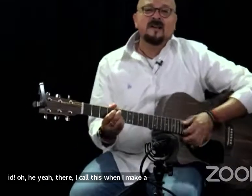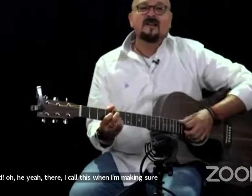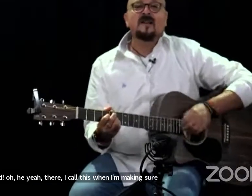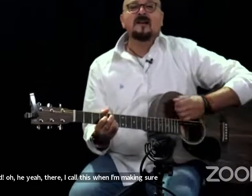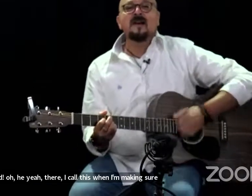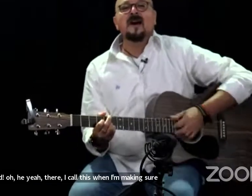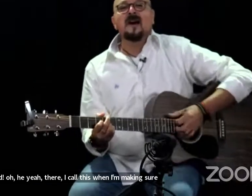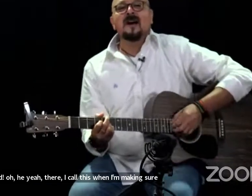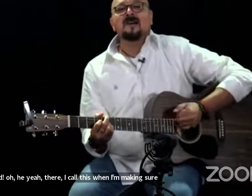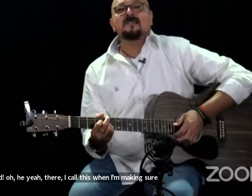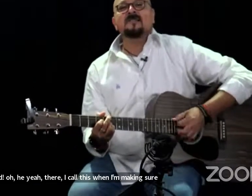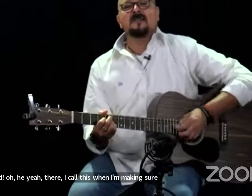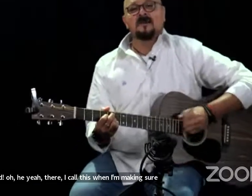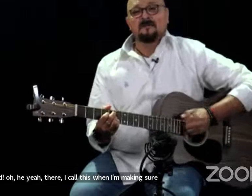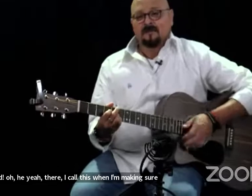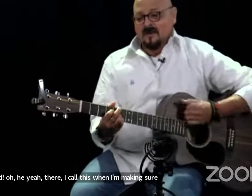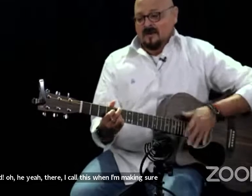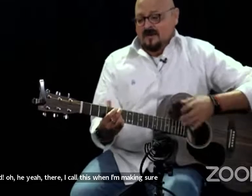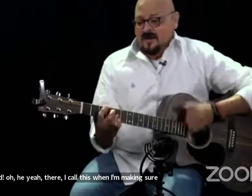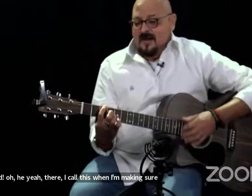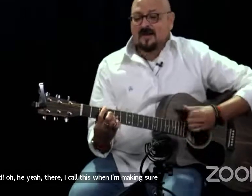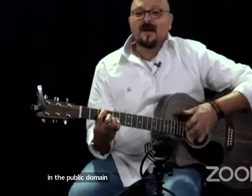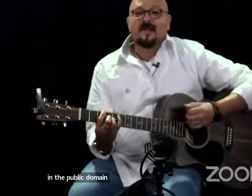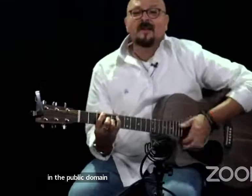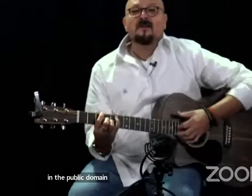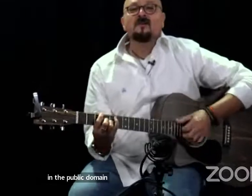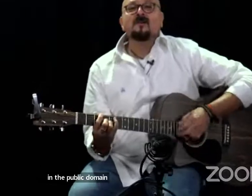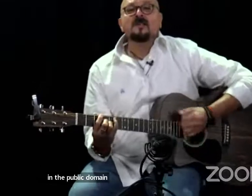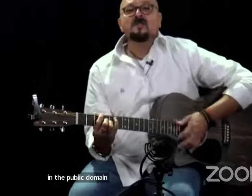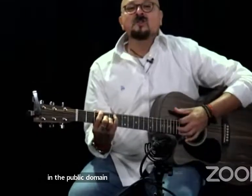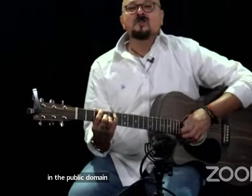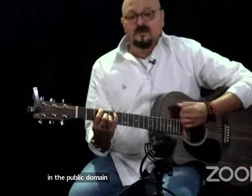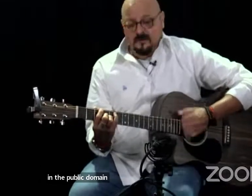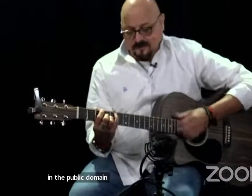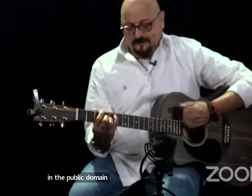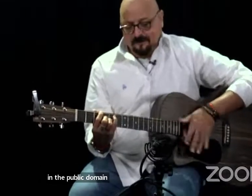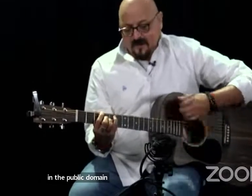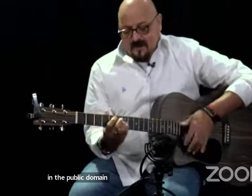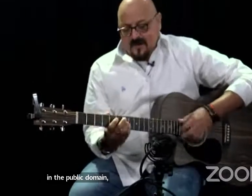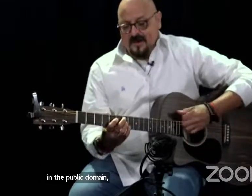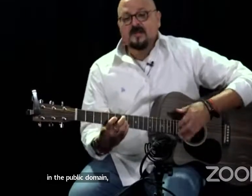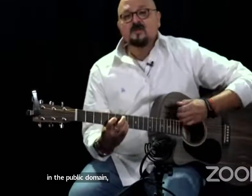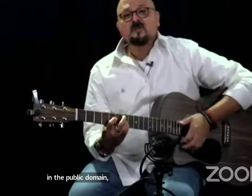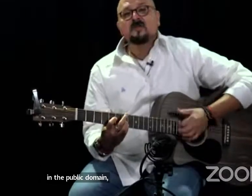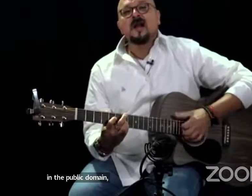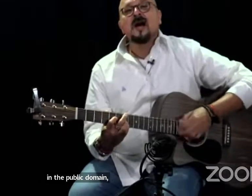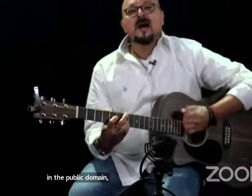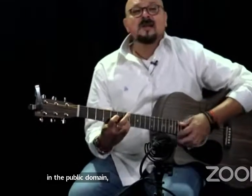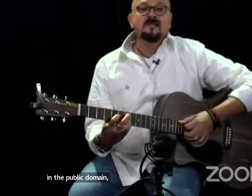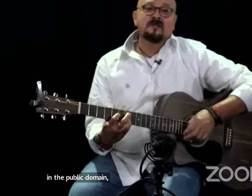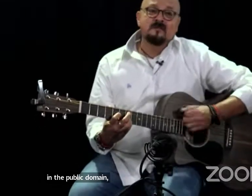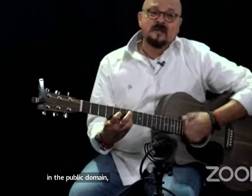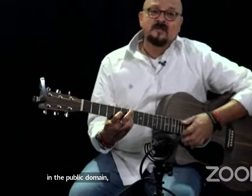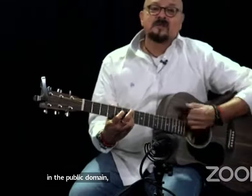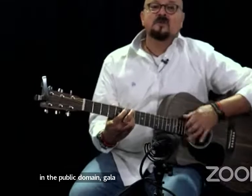de ideas. Cada corazón es un